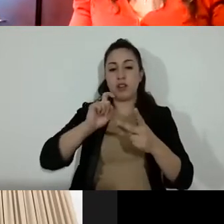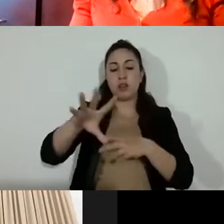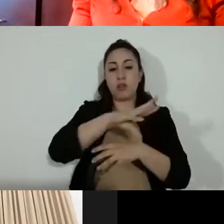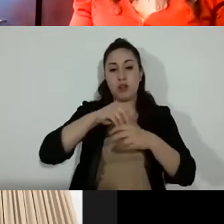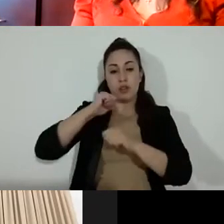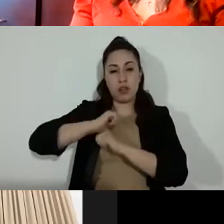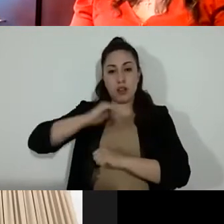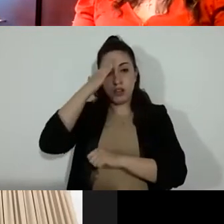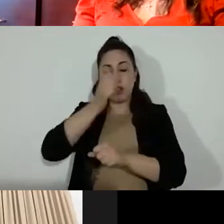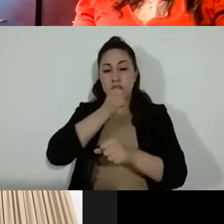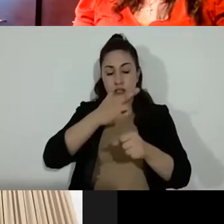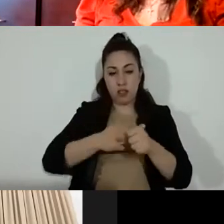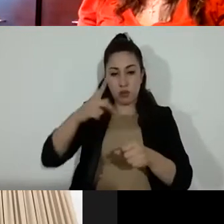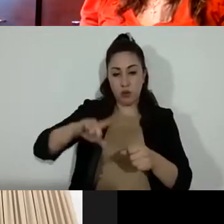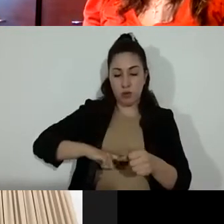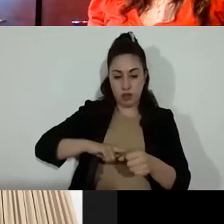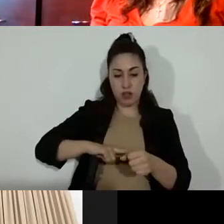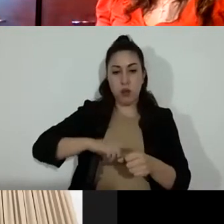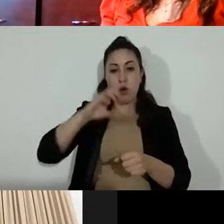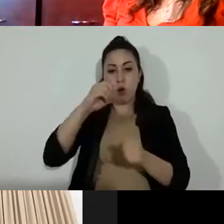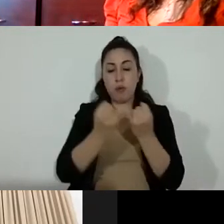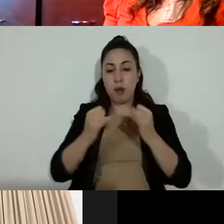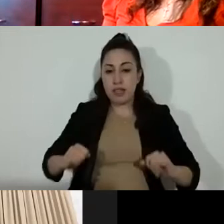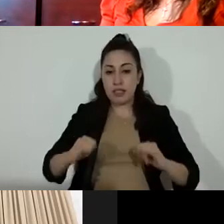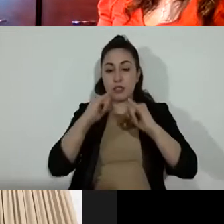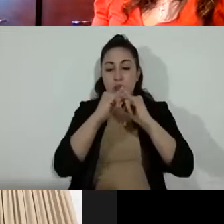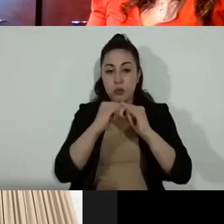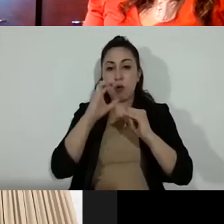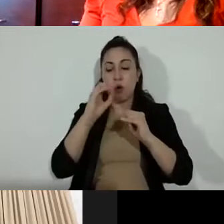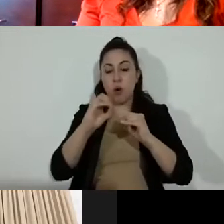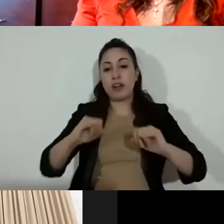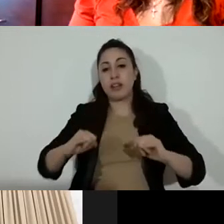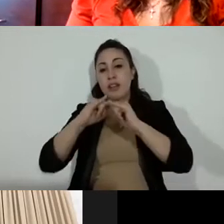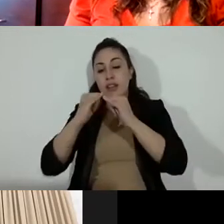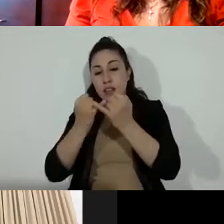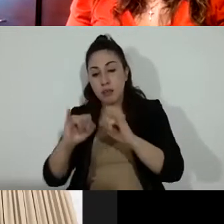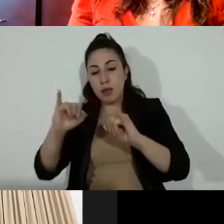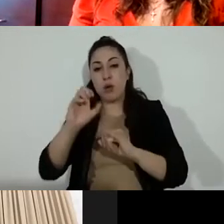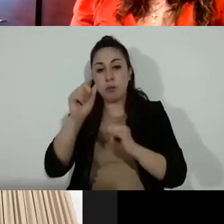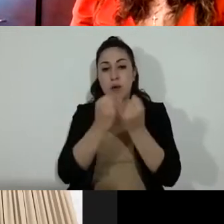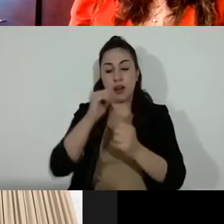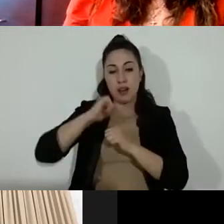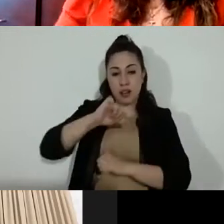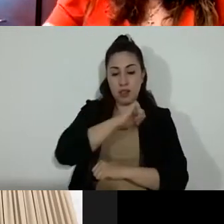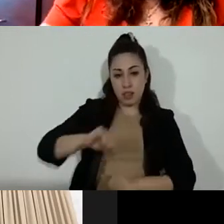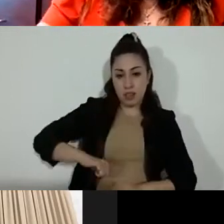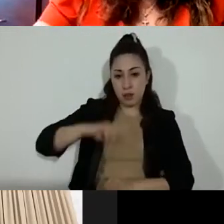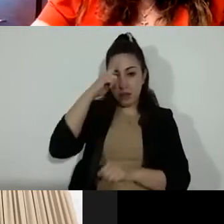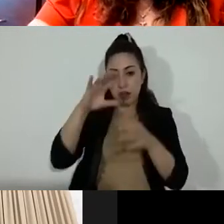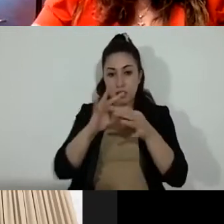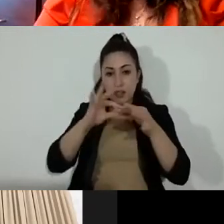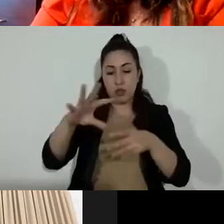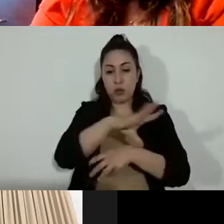del gabinete o de las dependencias, entidades u organismos autónomos y de las alcaldías para informar sobre los asuntos de